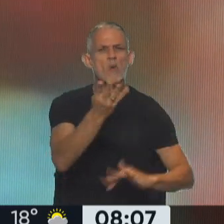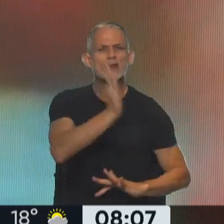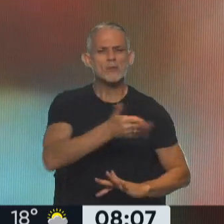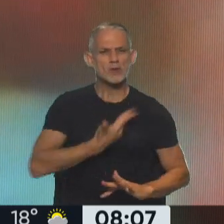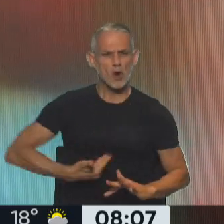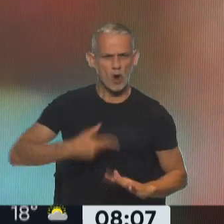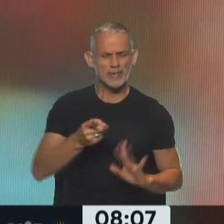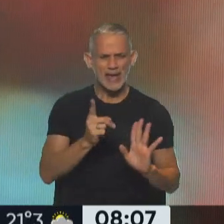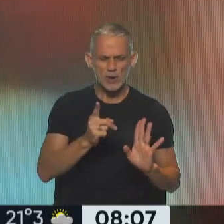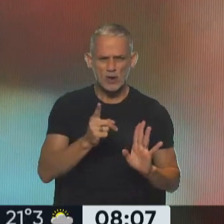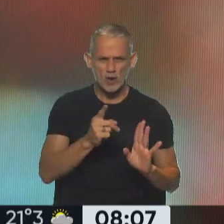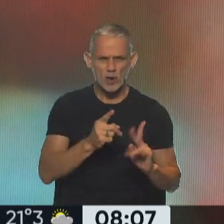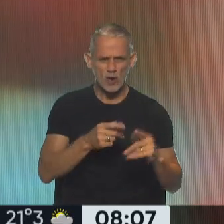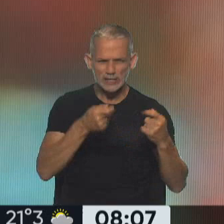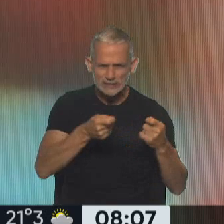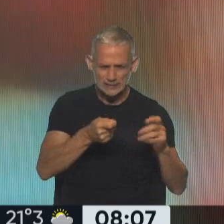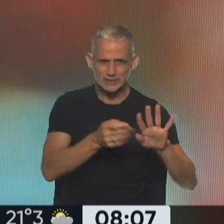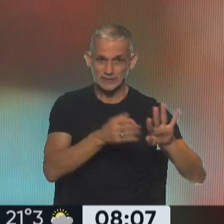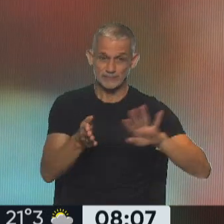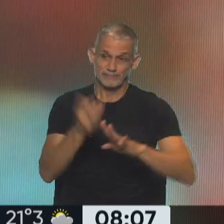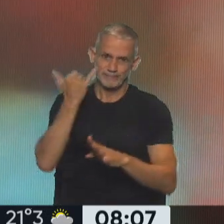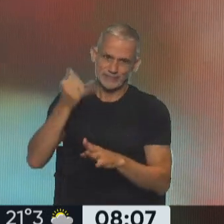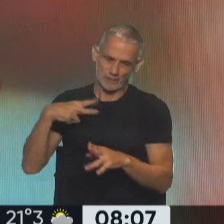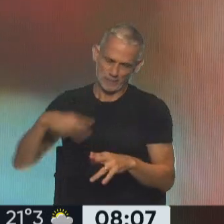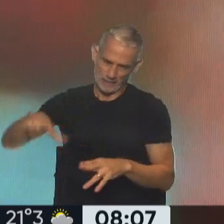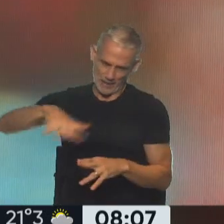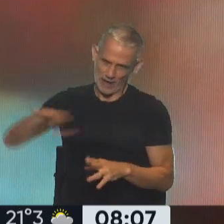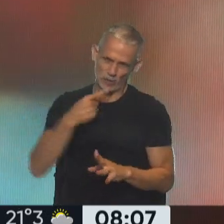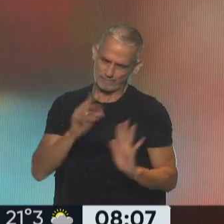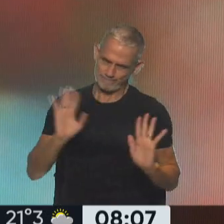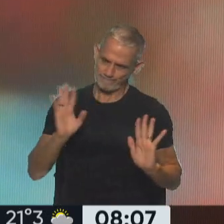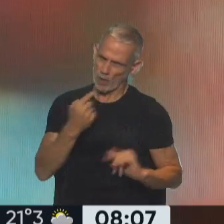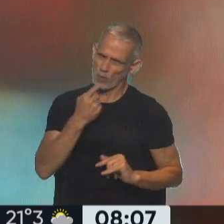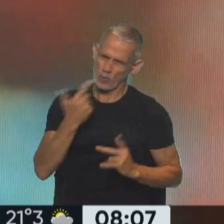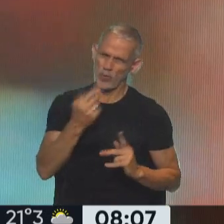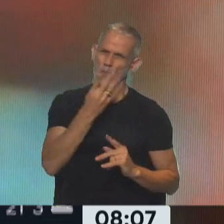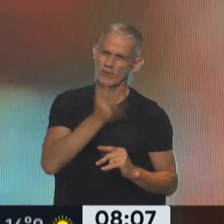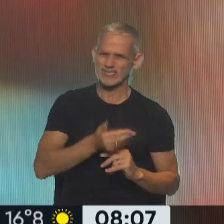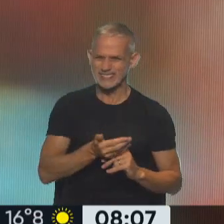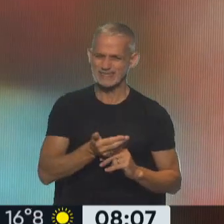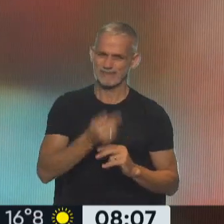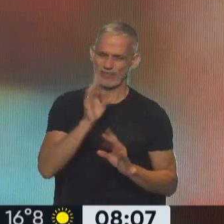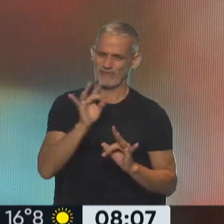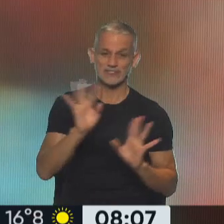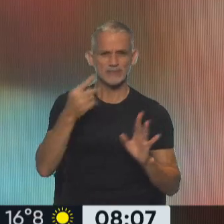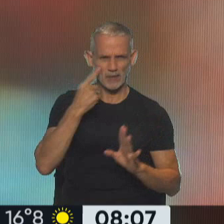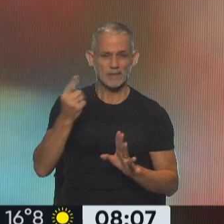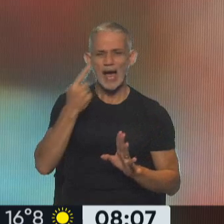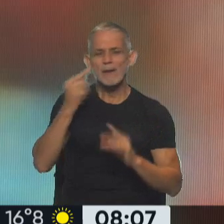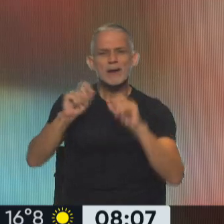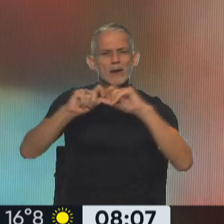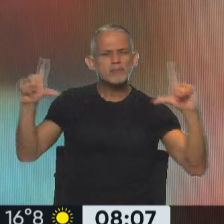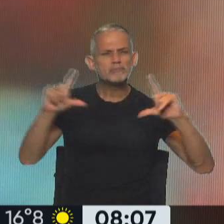en el corto plazo busca llegar. Ya hay consultoras privadas que se reservan sus dudas. Pero además decía esto, a ver si lo podemos ver